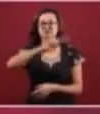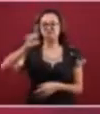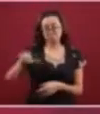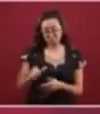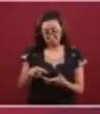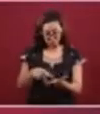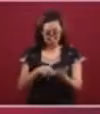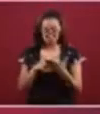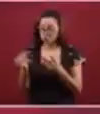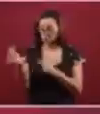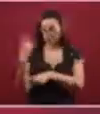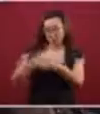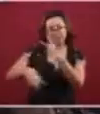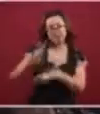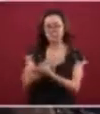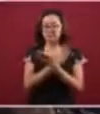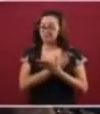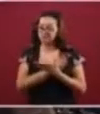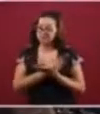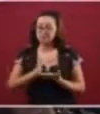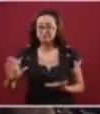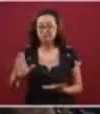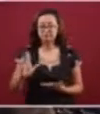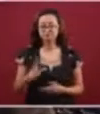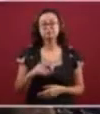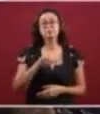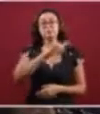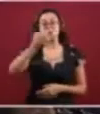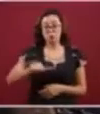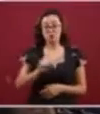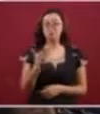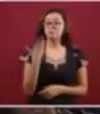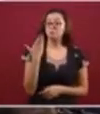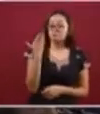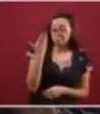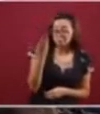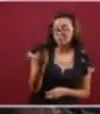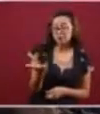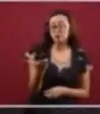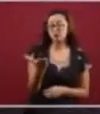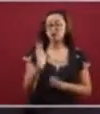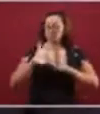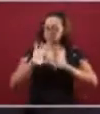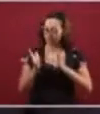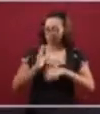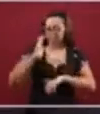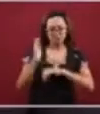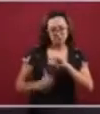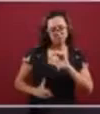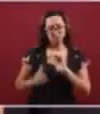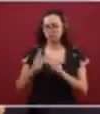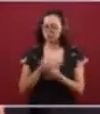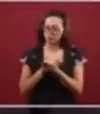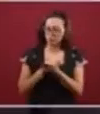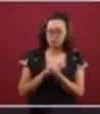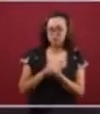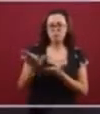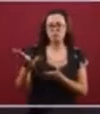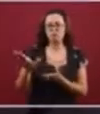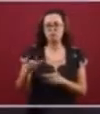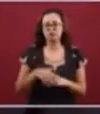reajuste precisamente y cuando se le pidió, se le dijo que se terminaba la relación laboral,